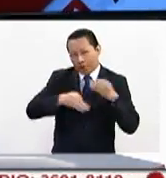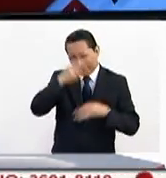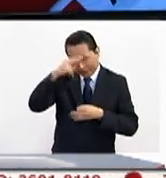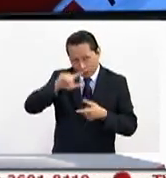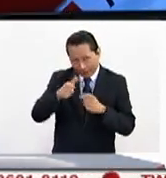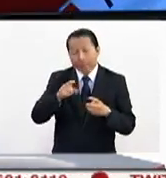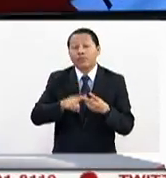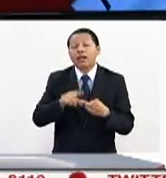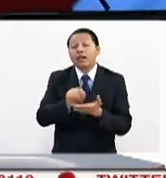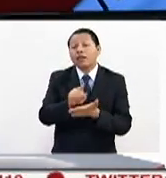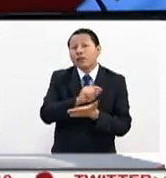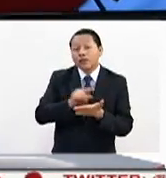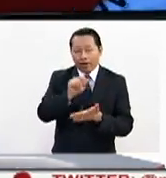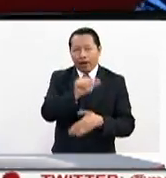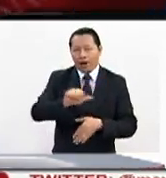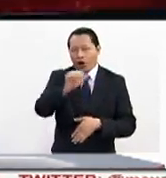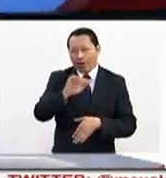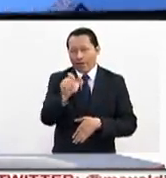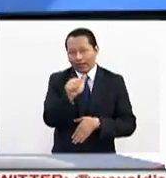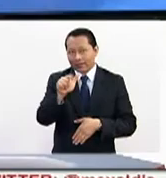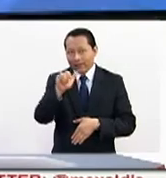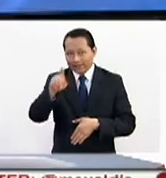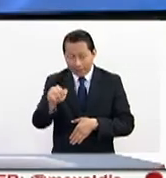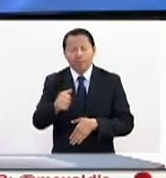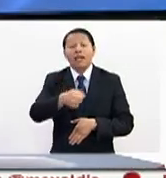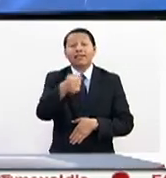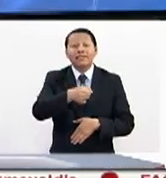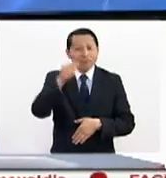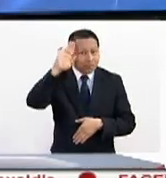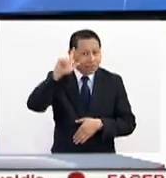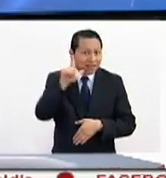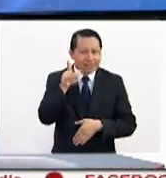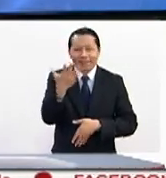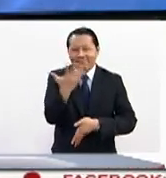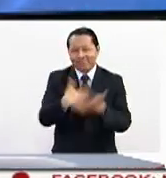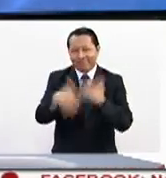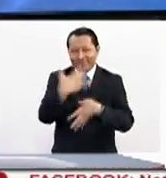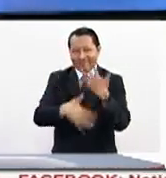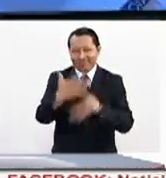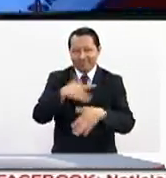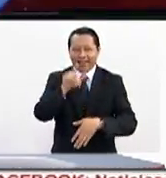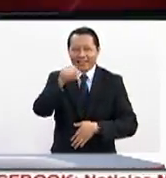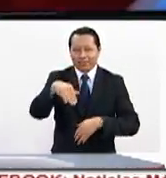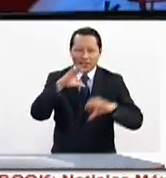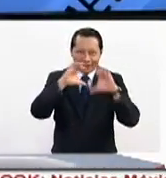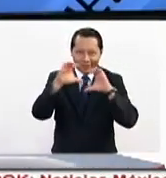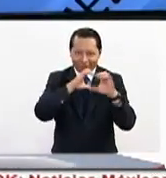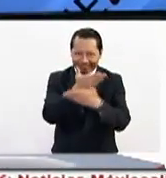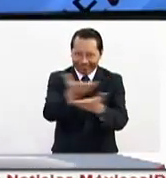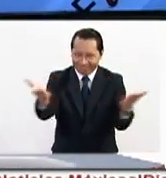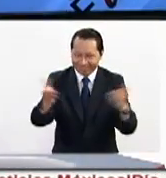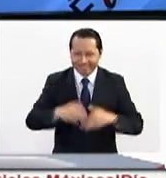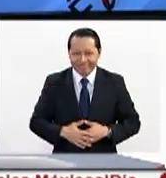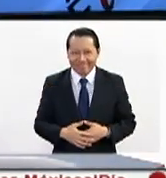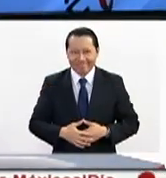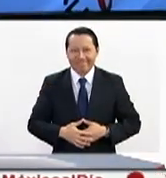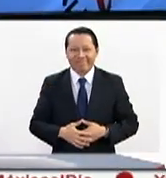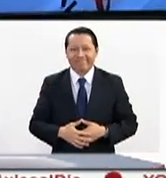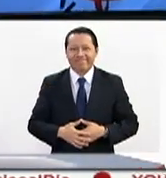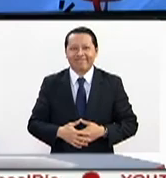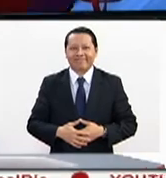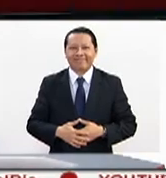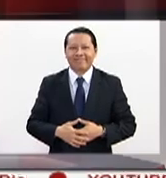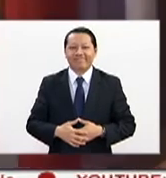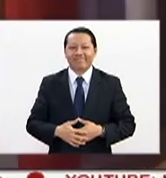Twitter, @mexaldía. Saludamos con mucho gusto a Miguel González, que nos ayuda a comunicarnos con usted a través de la lengua de señas. Thank you all